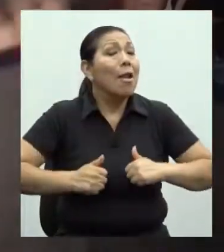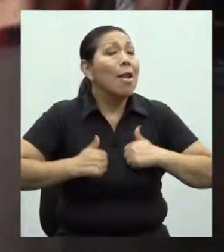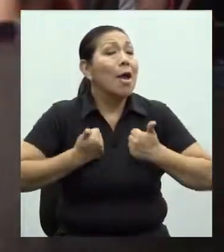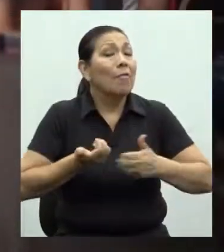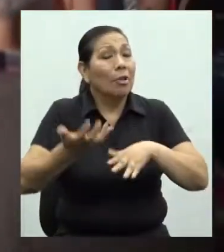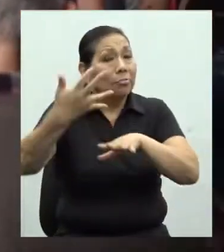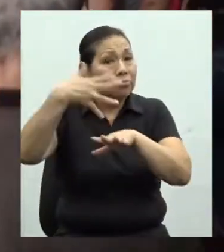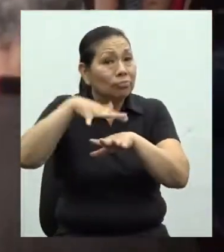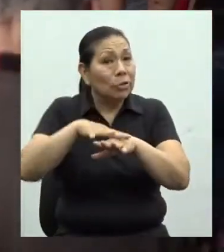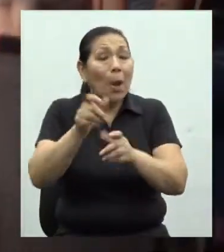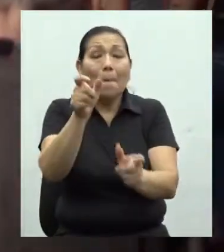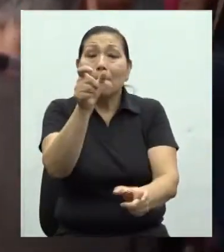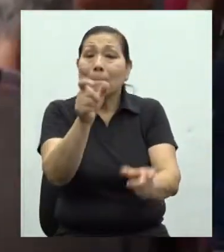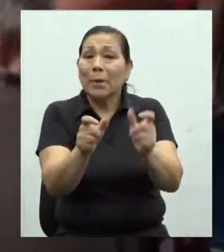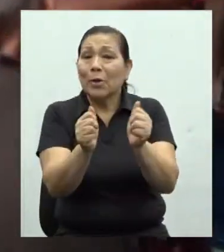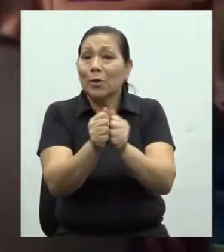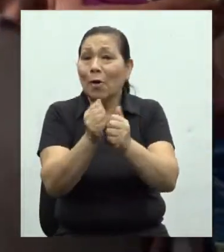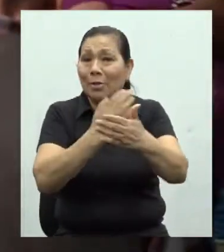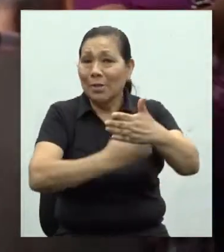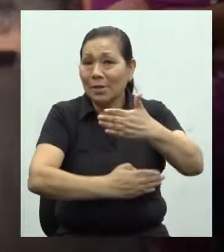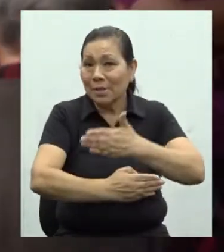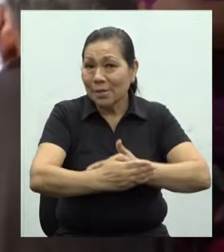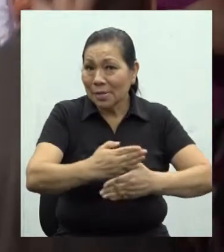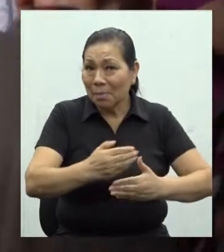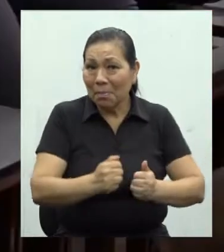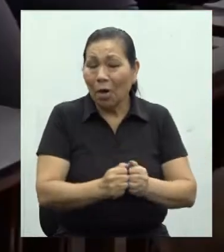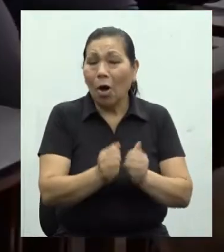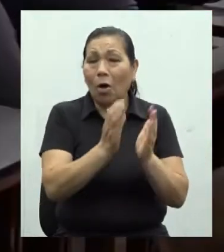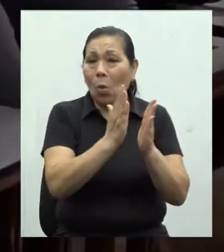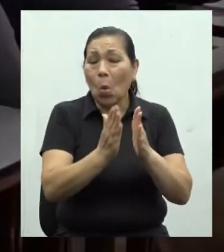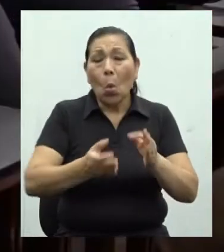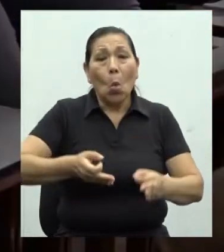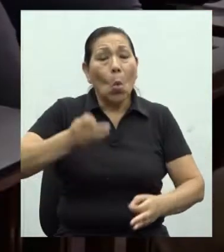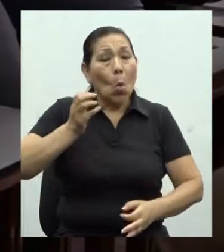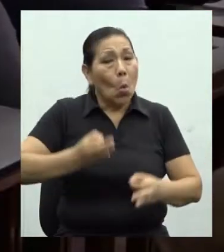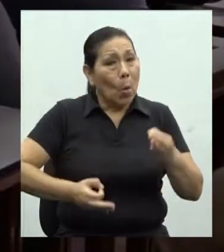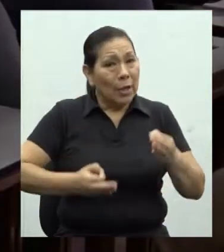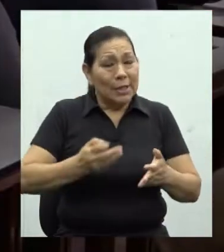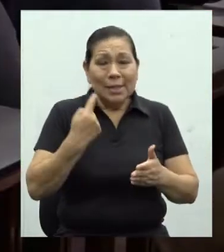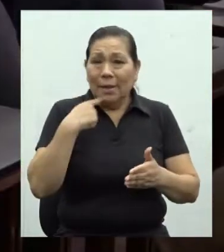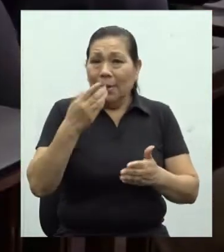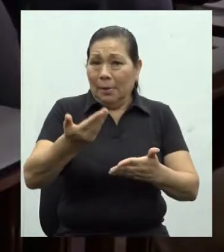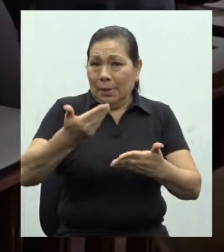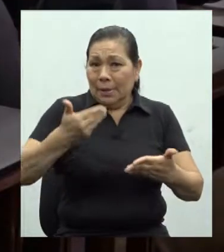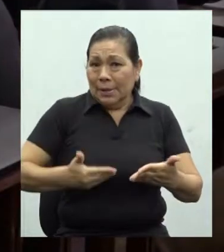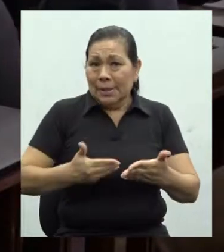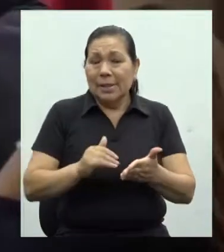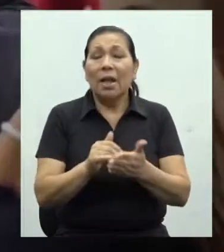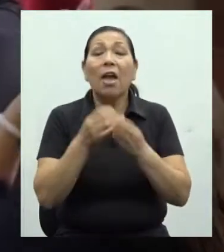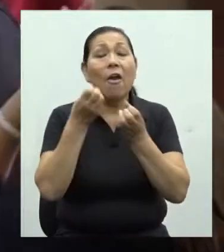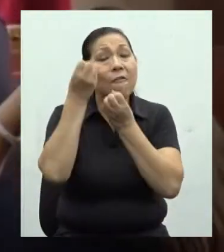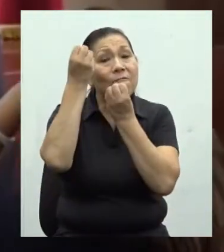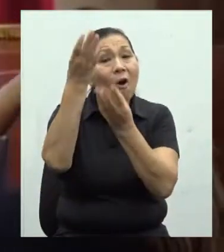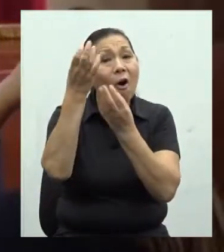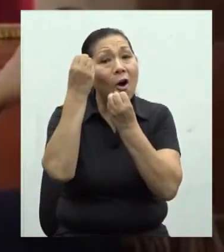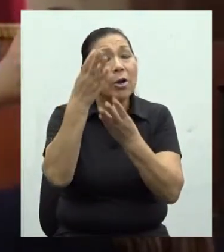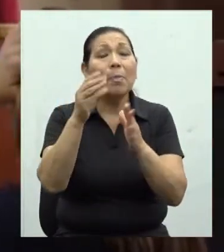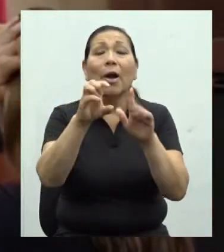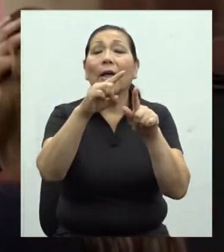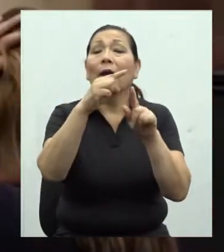o la integridad de las personas con discapacidad, y ordenó al juez de ejecución del proceso que informe al